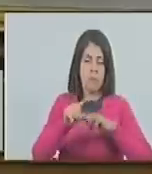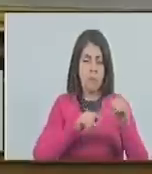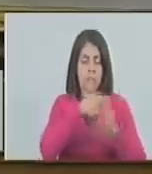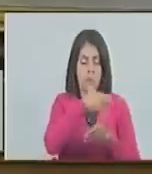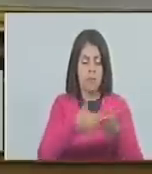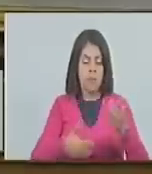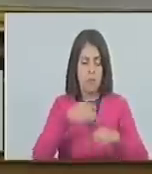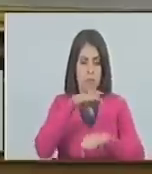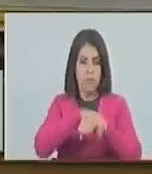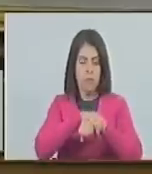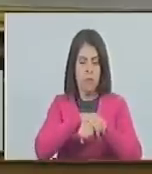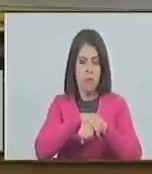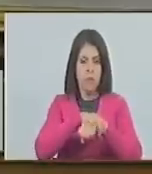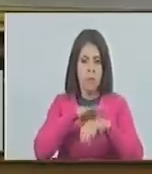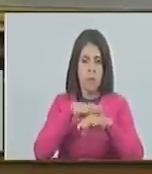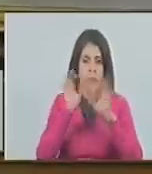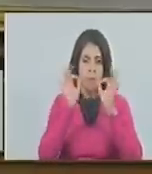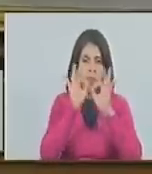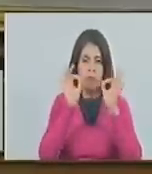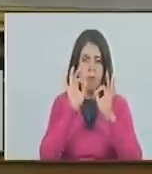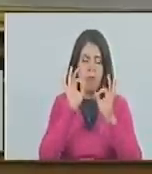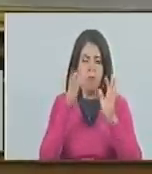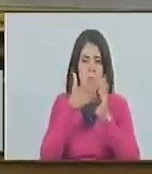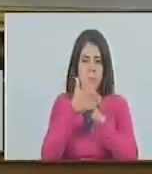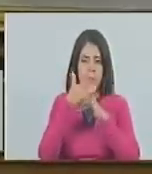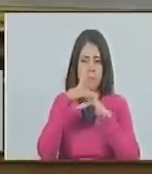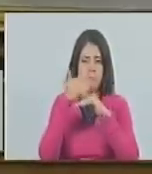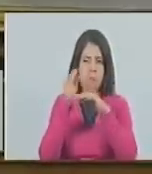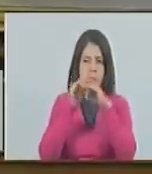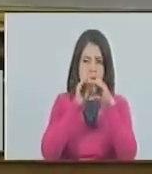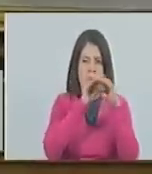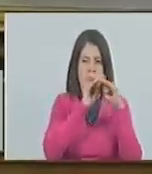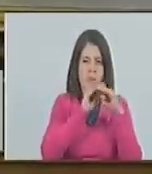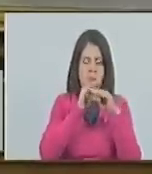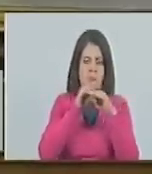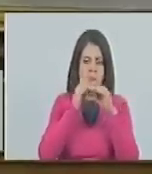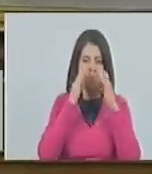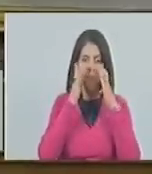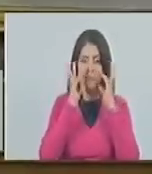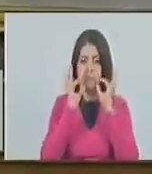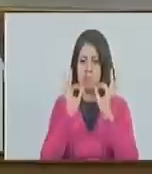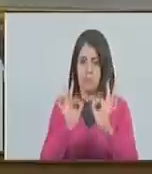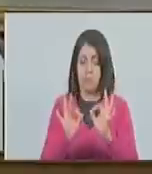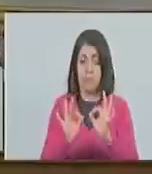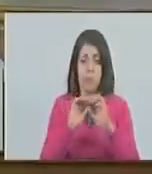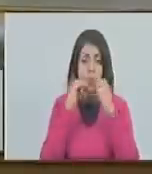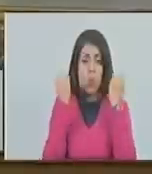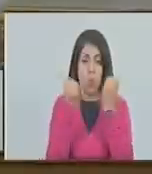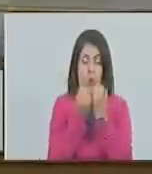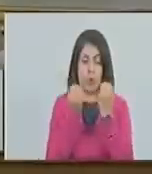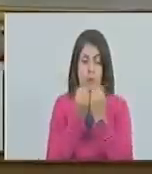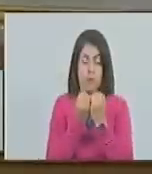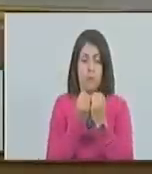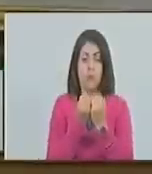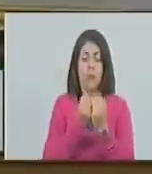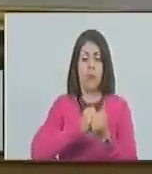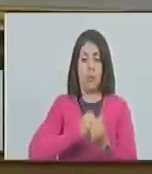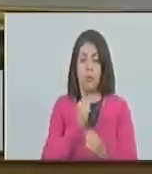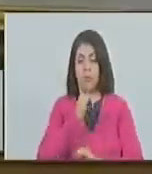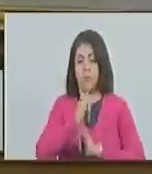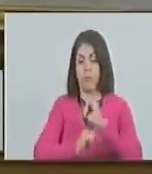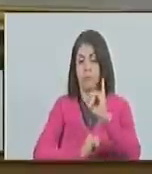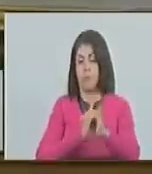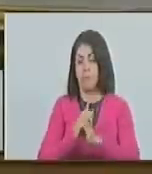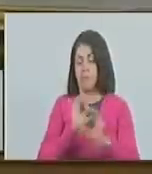de detención, sin siquiera un llamado o una alerta de un organismo denominado Interpol,